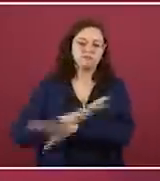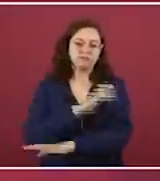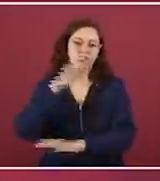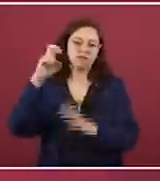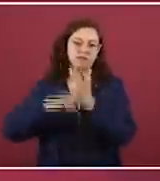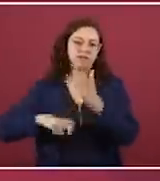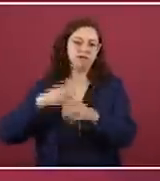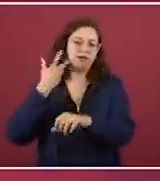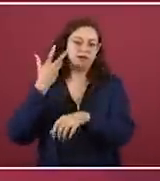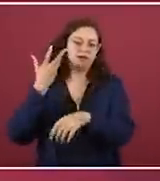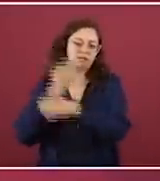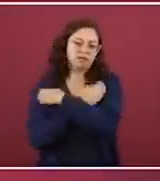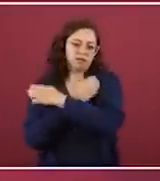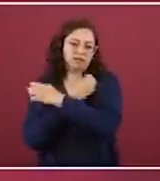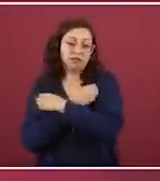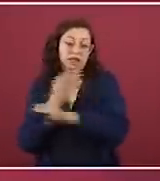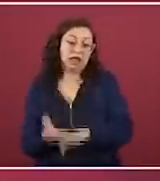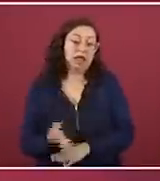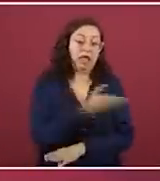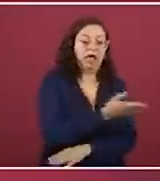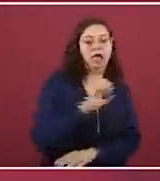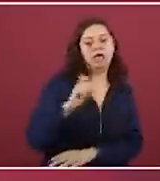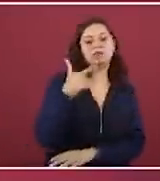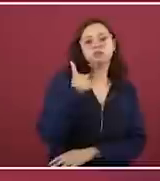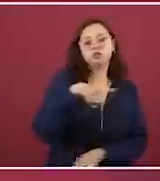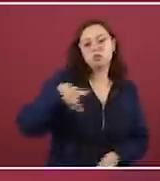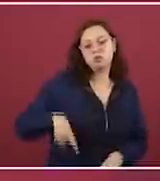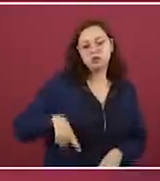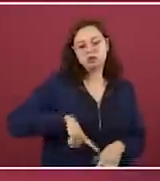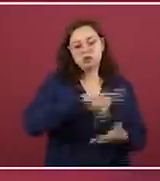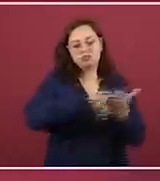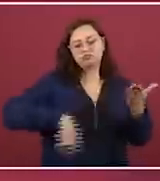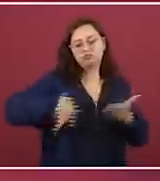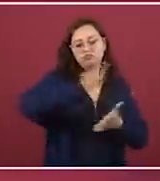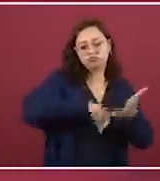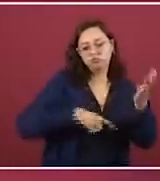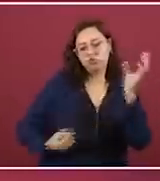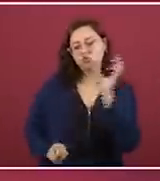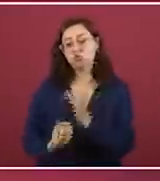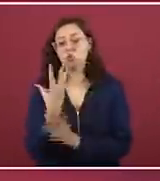la mal llamada reforma educativa. Espero que eso